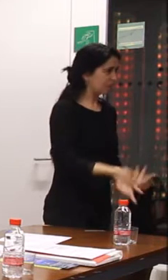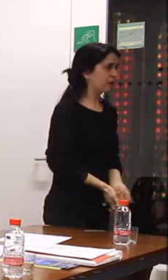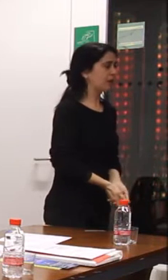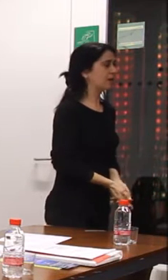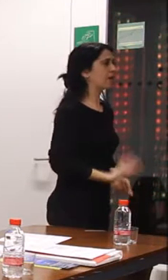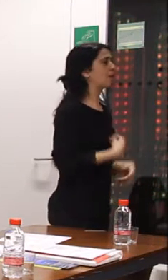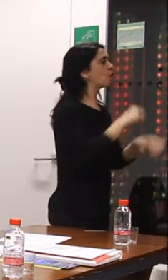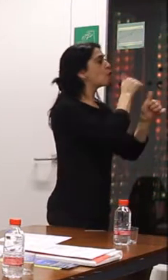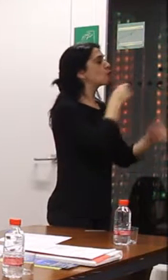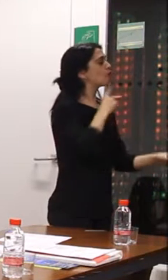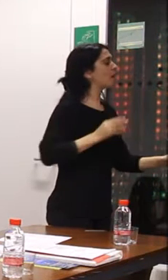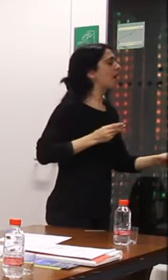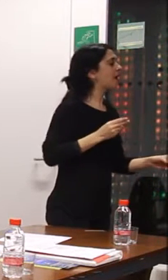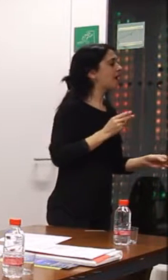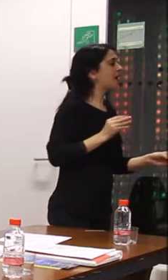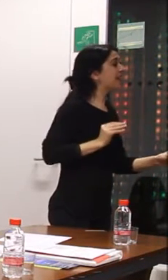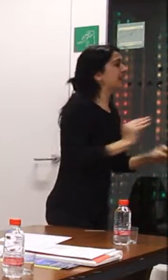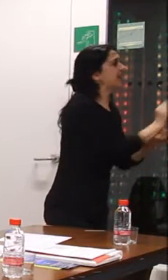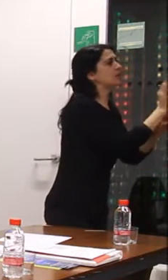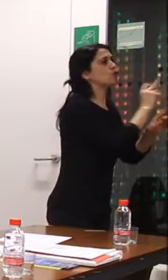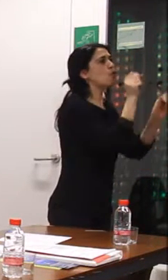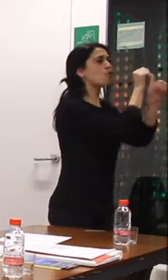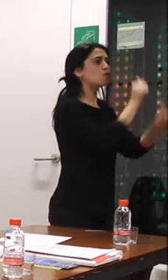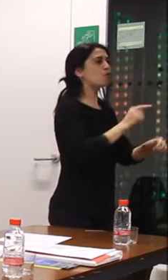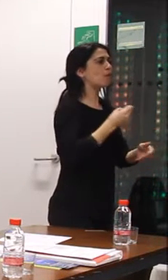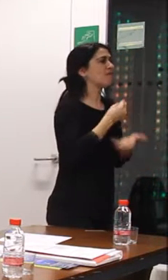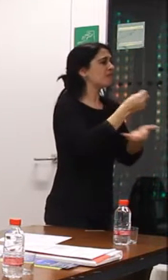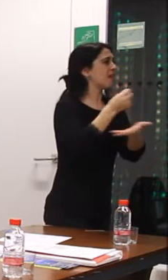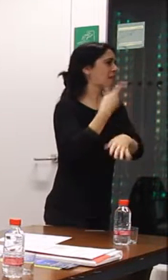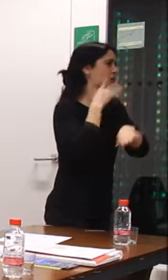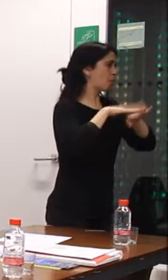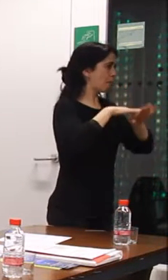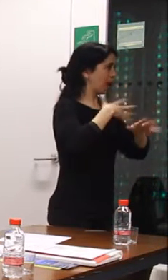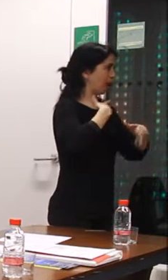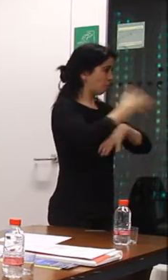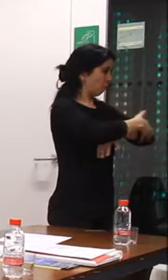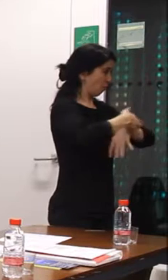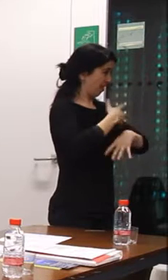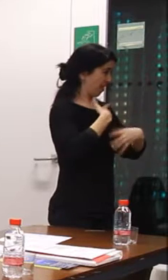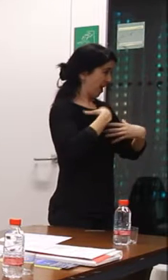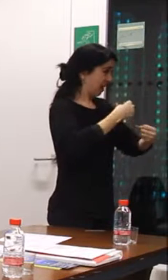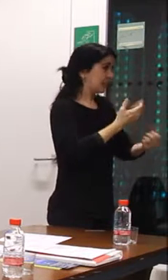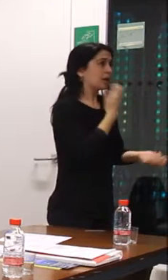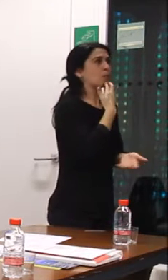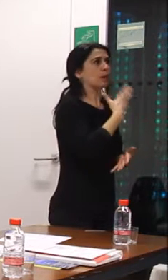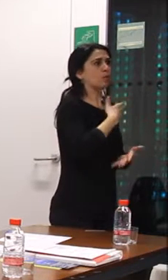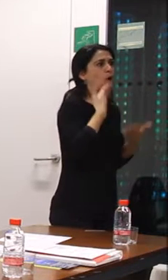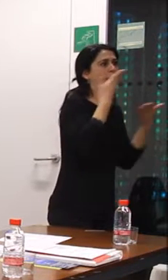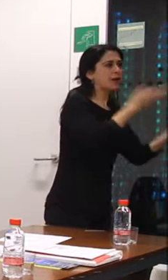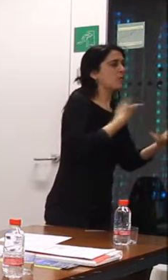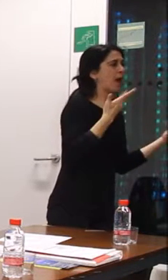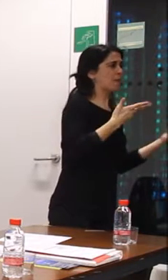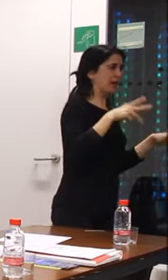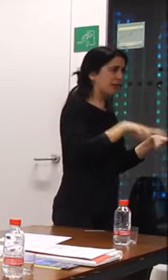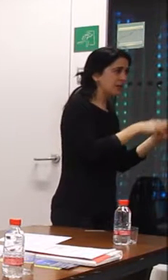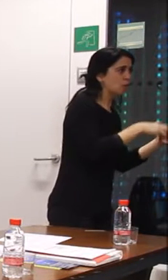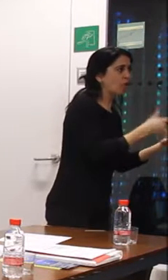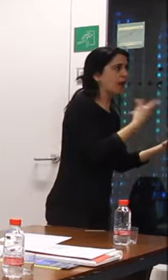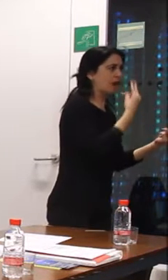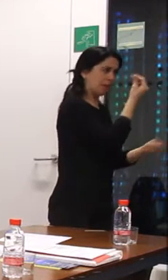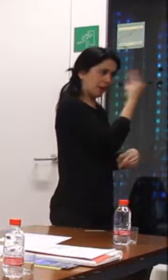de financiación para luchar contra la pobreza energética, pues ayudas de urgencia social con prestaciones económicas públicas, fondos de